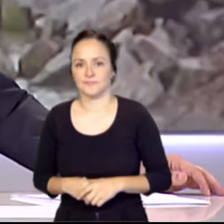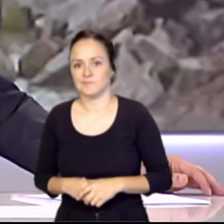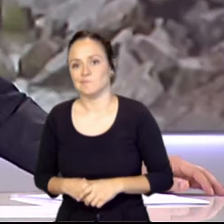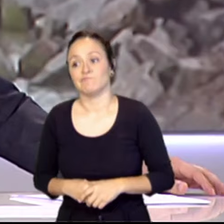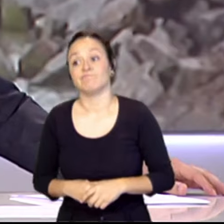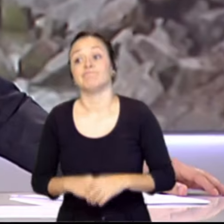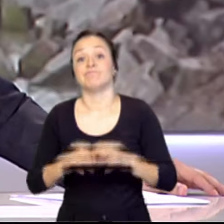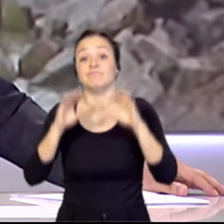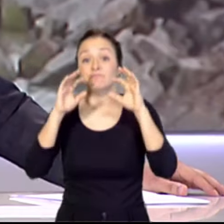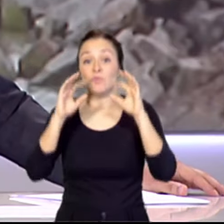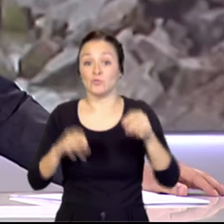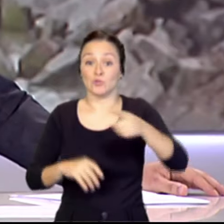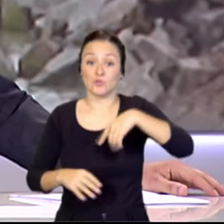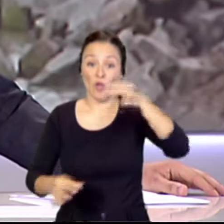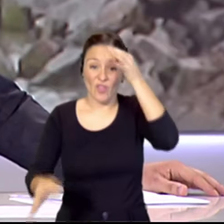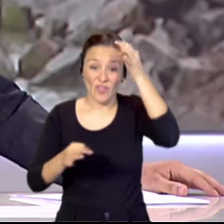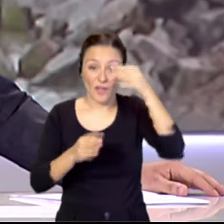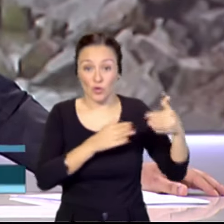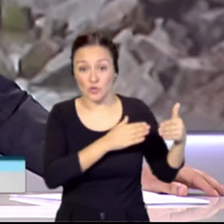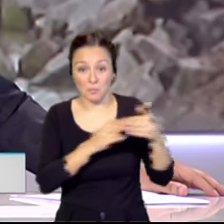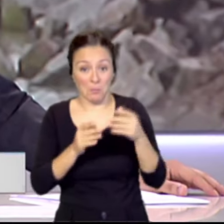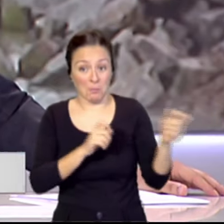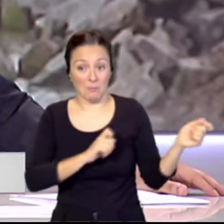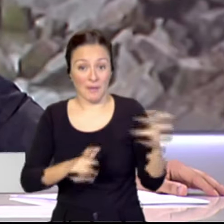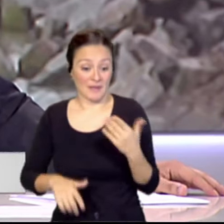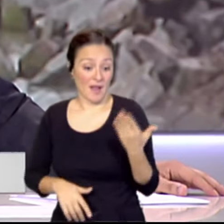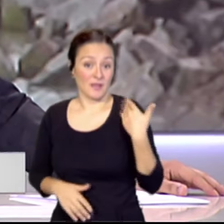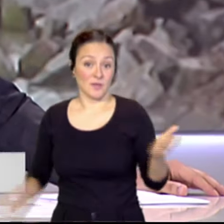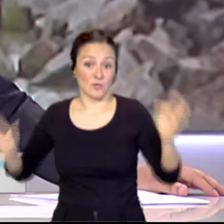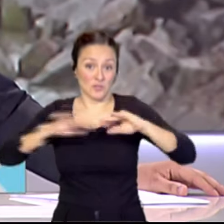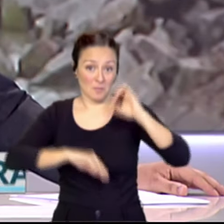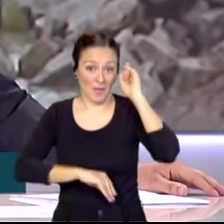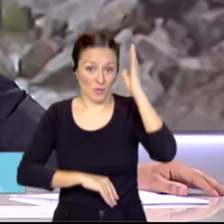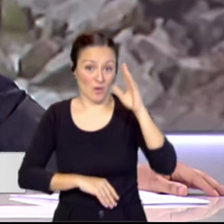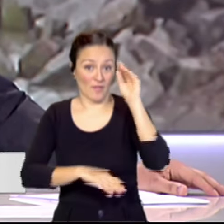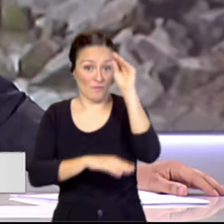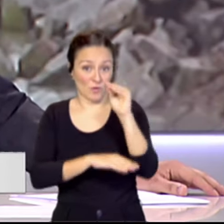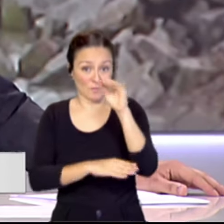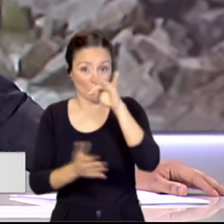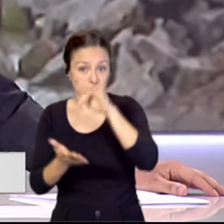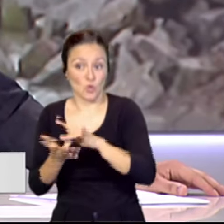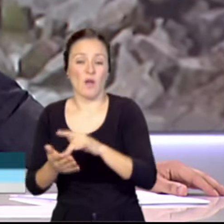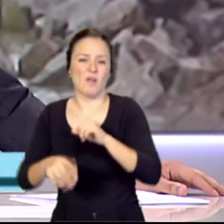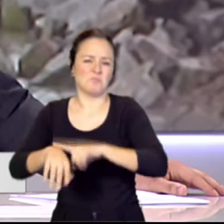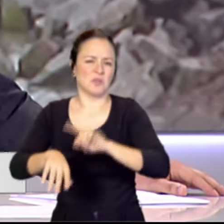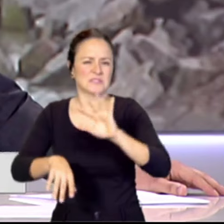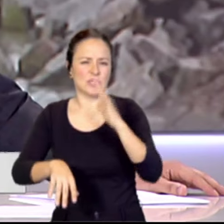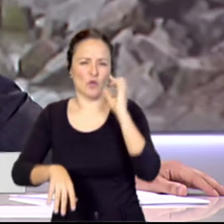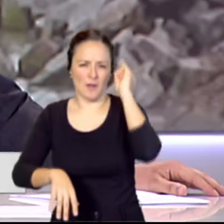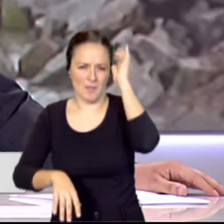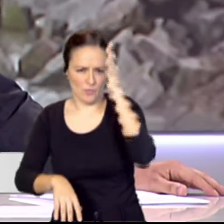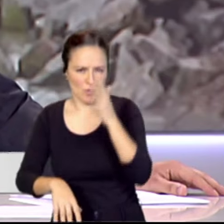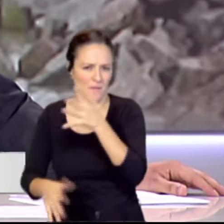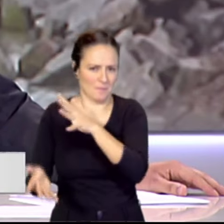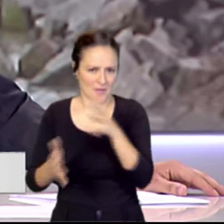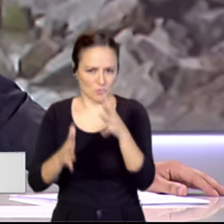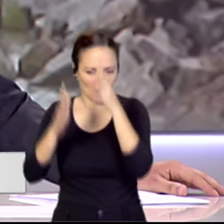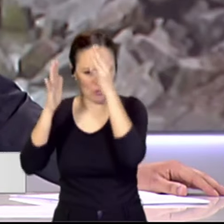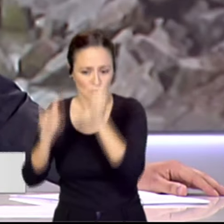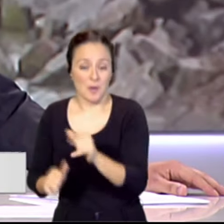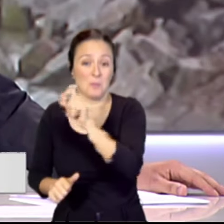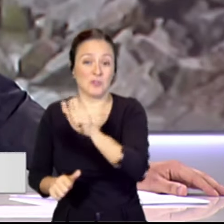y ya conocemos los datos de la patera que llegaba esta madrugada a la isla de fuerteventura sobre las 5 de esta mañana son 72 migrantes que